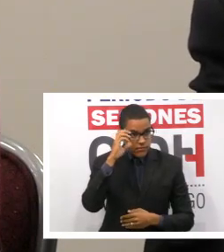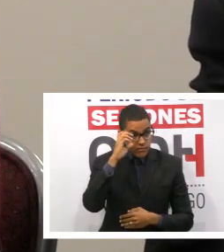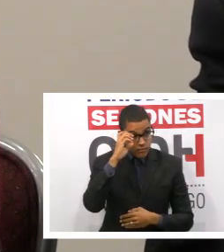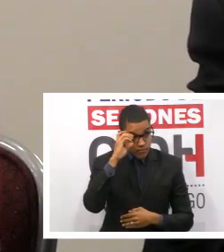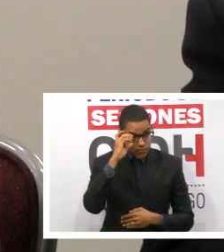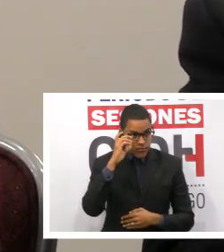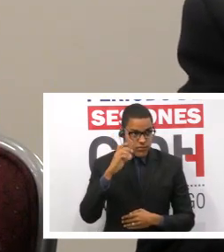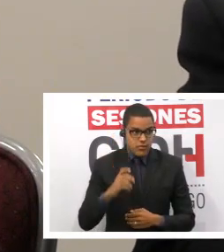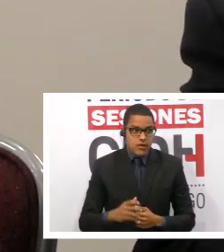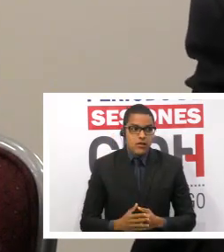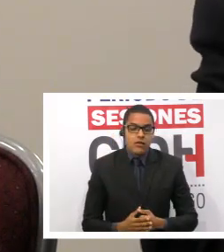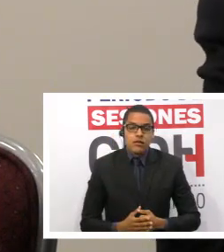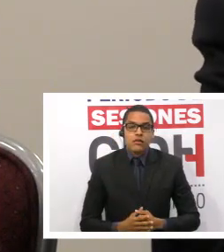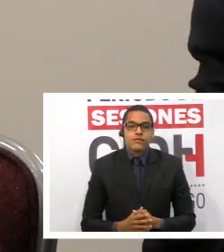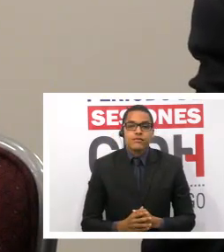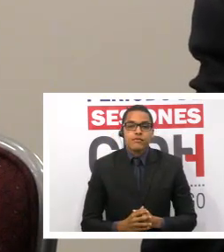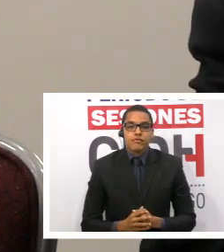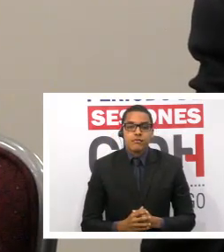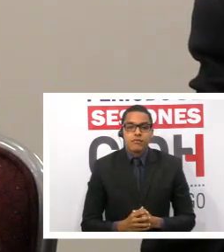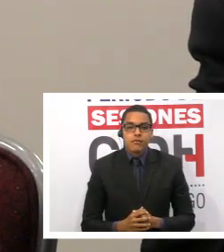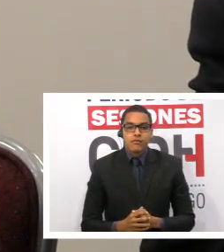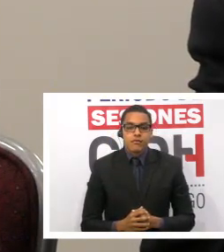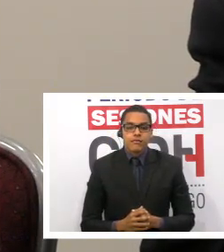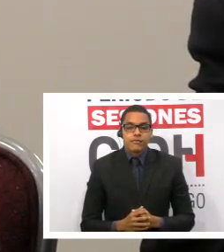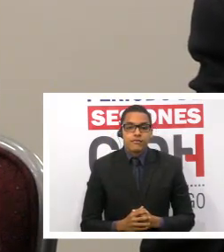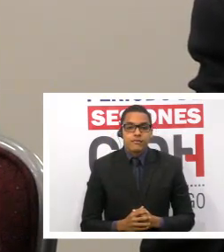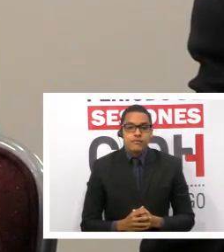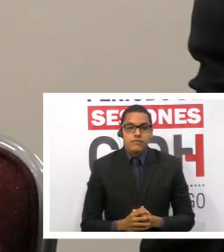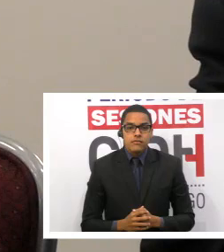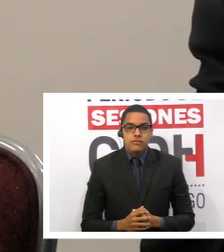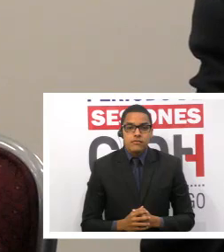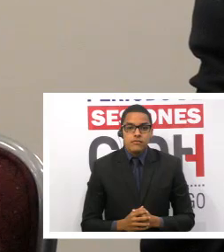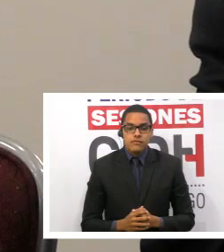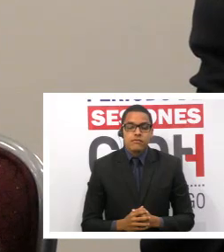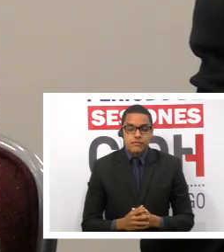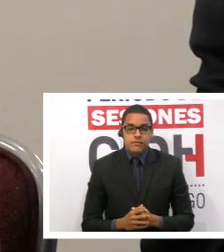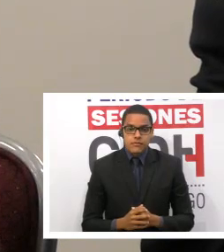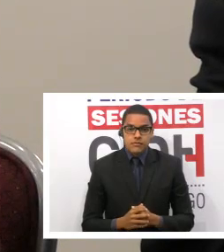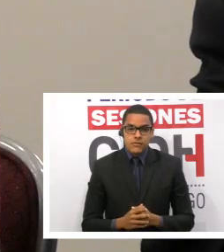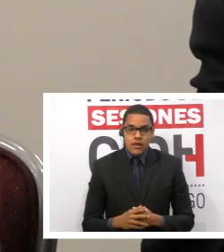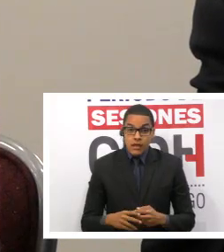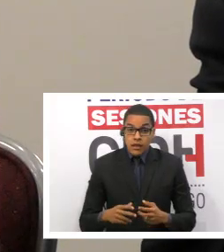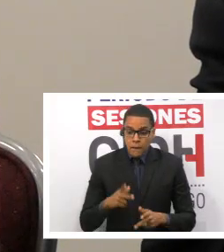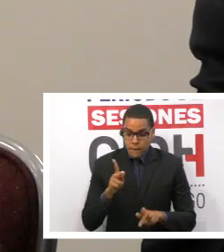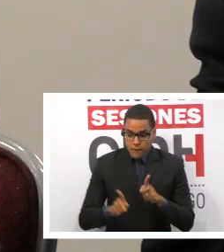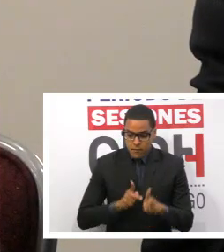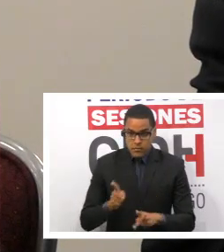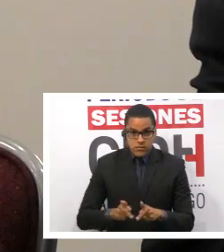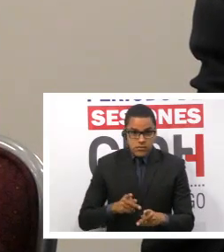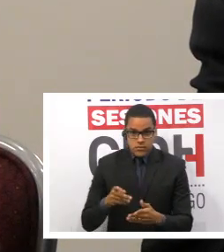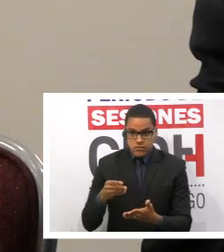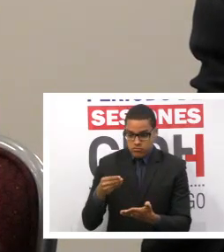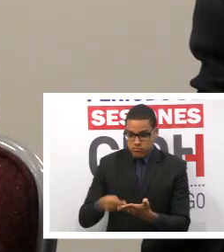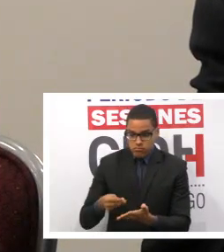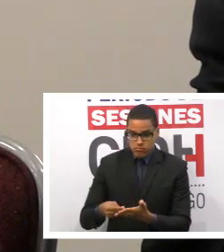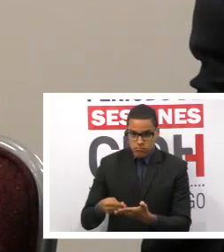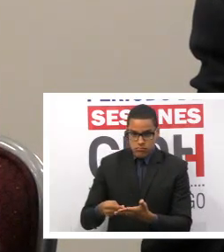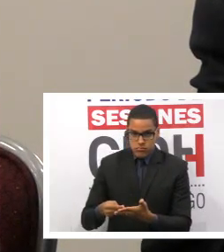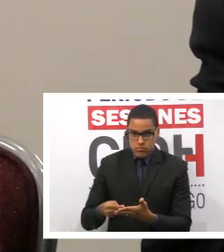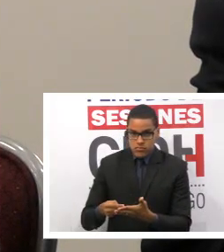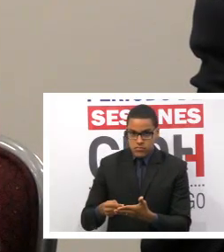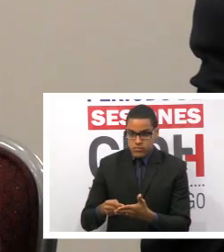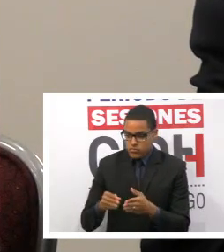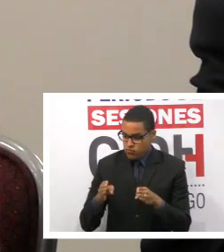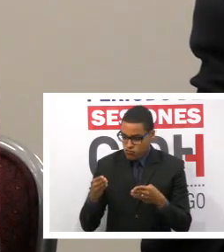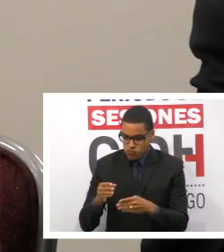por las decisiones por las élites económicas principalmente y lo vemos claramente mientras la riqueza en